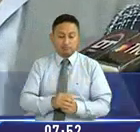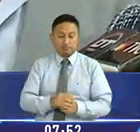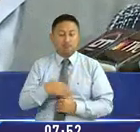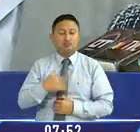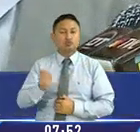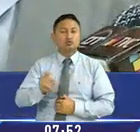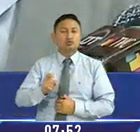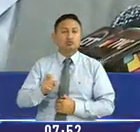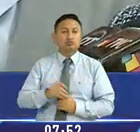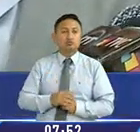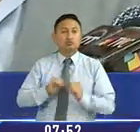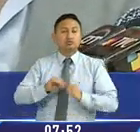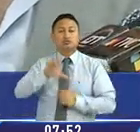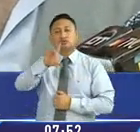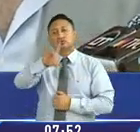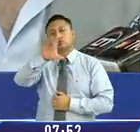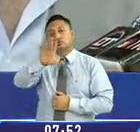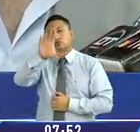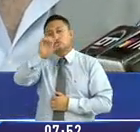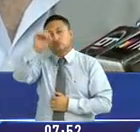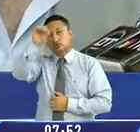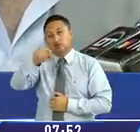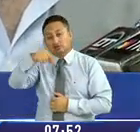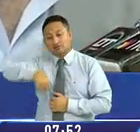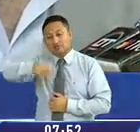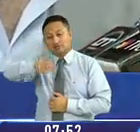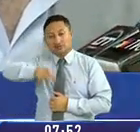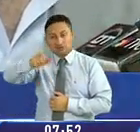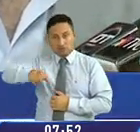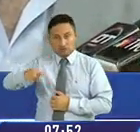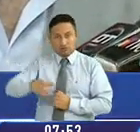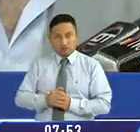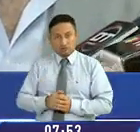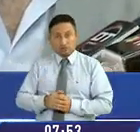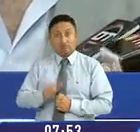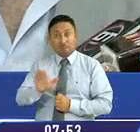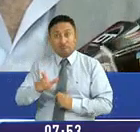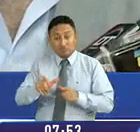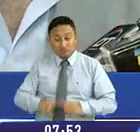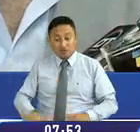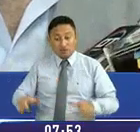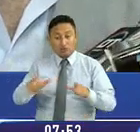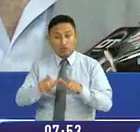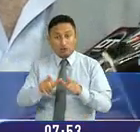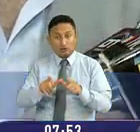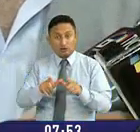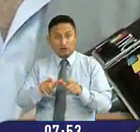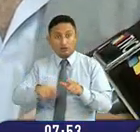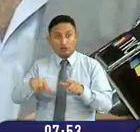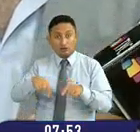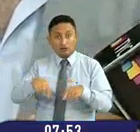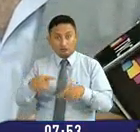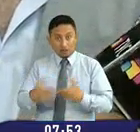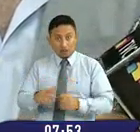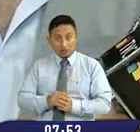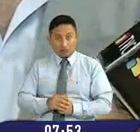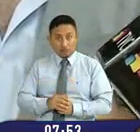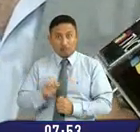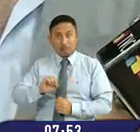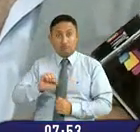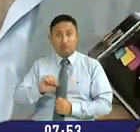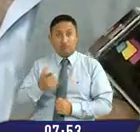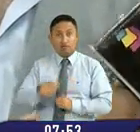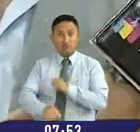el 85% de la población en el lugar donde se van a efectuar o se quieren efectuar los partidos de